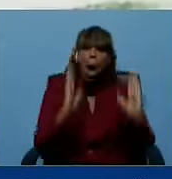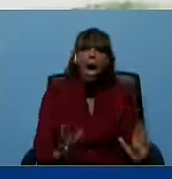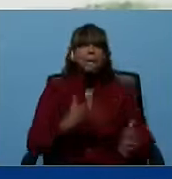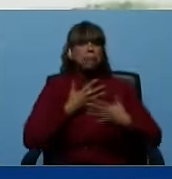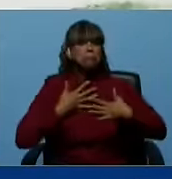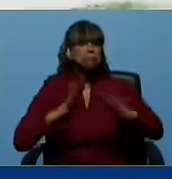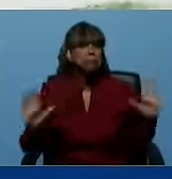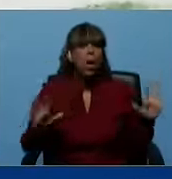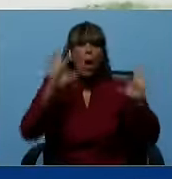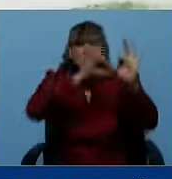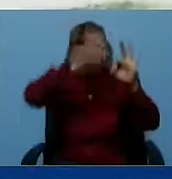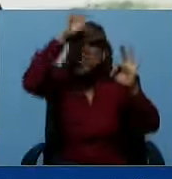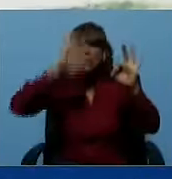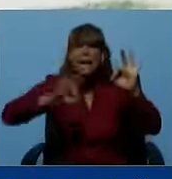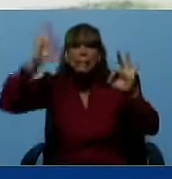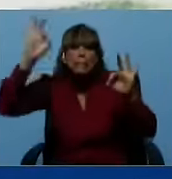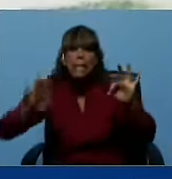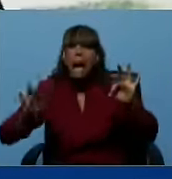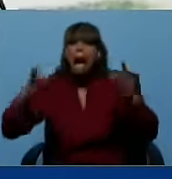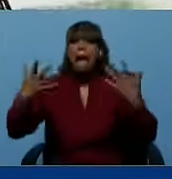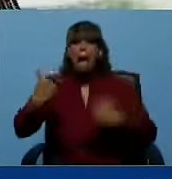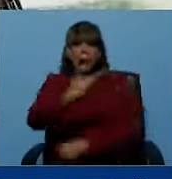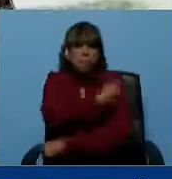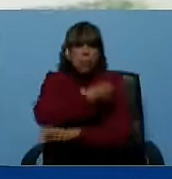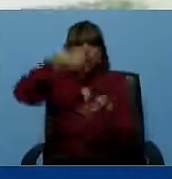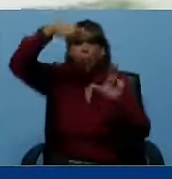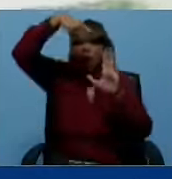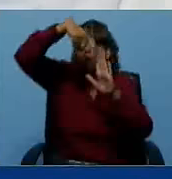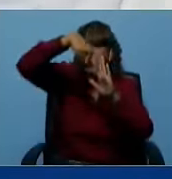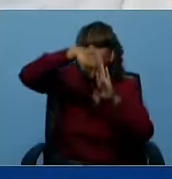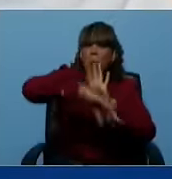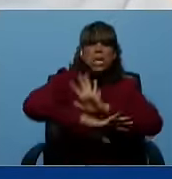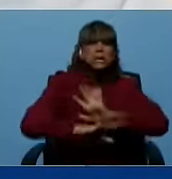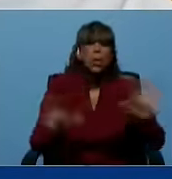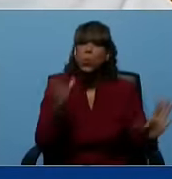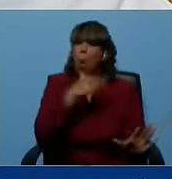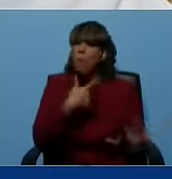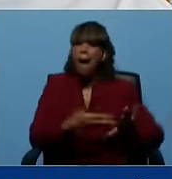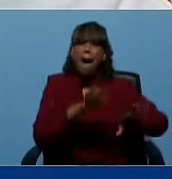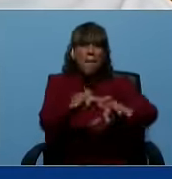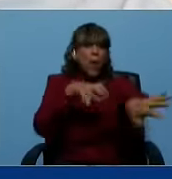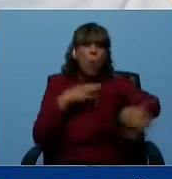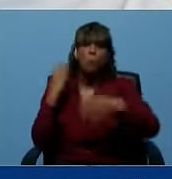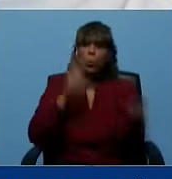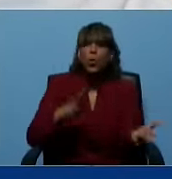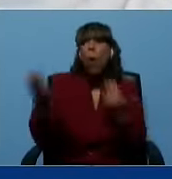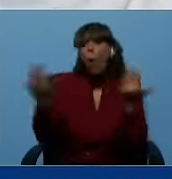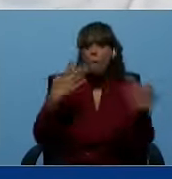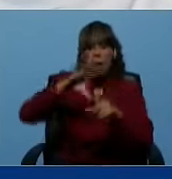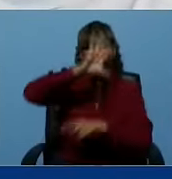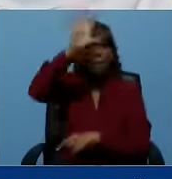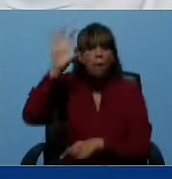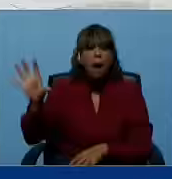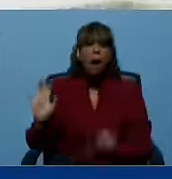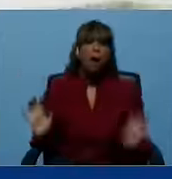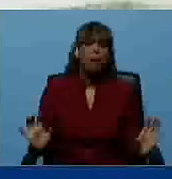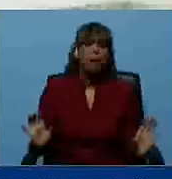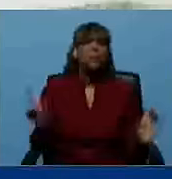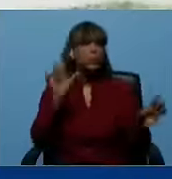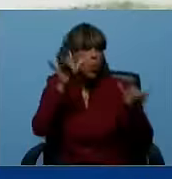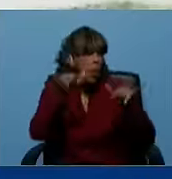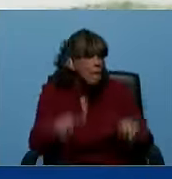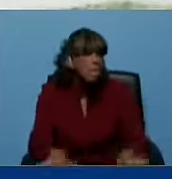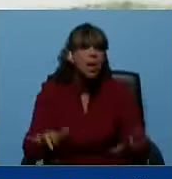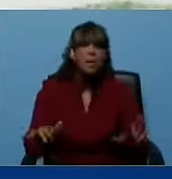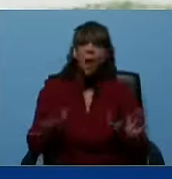mejores índices en el tratamiento de la pandemia del coronavirus en el mundo. Es el mismo modelo. Yo quiero aplicar con